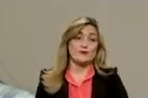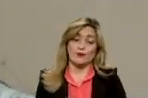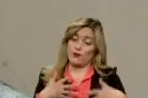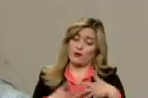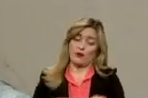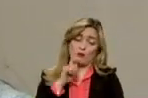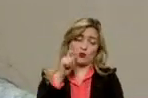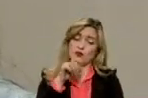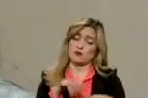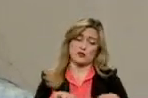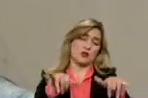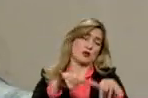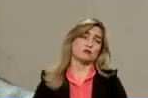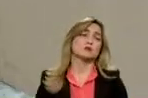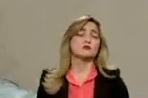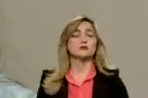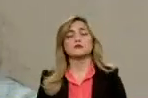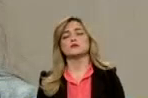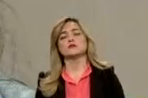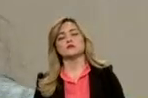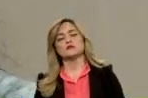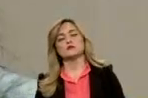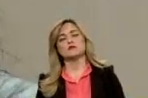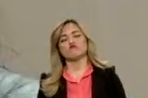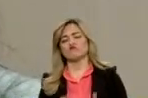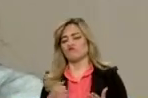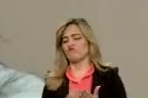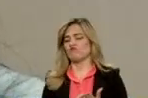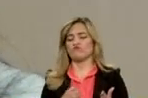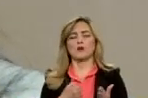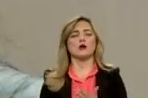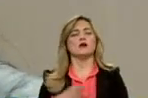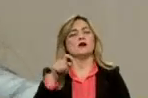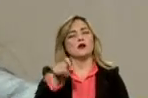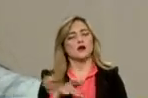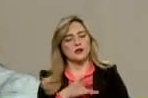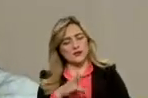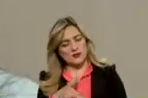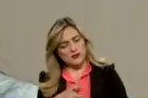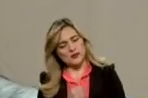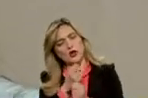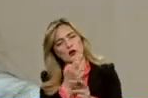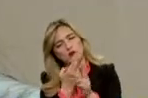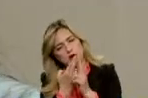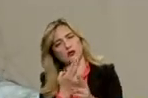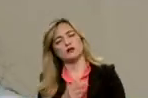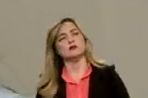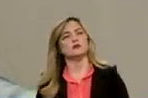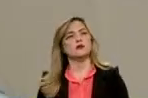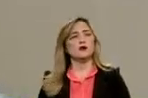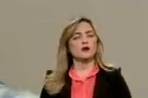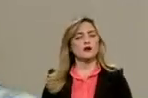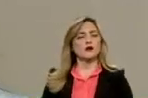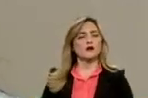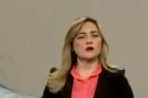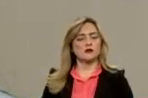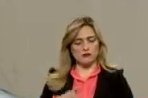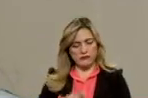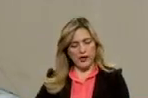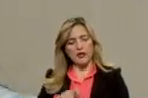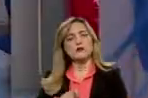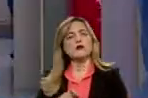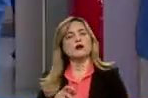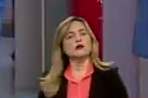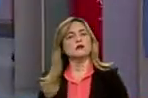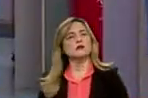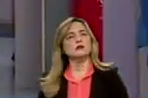que continuamos en marcha y en lucha continua, porque necesitamos tener una respuesta fidedigna, que se empiecen a firmar los